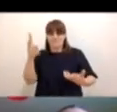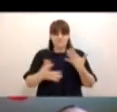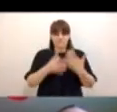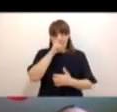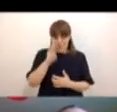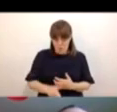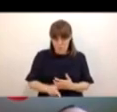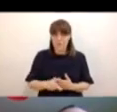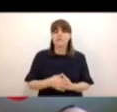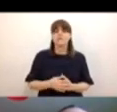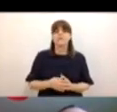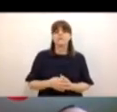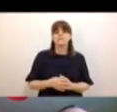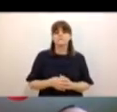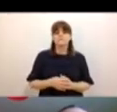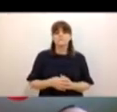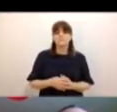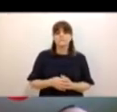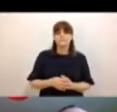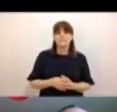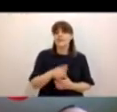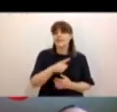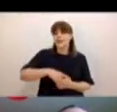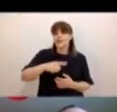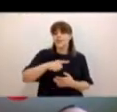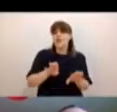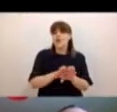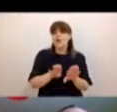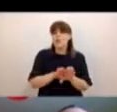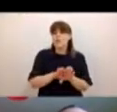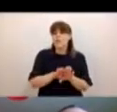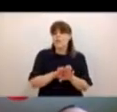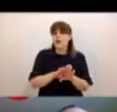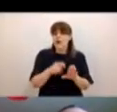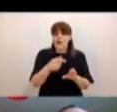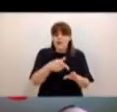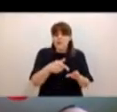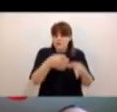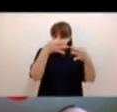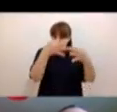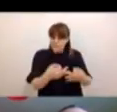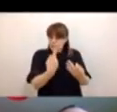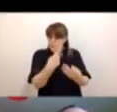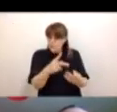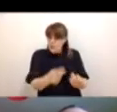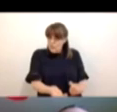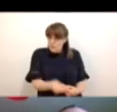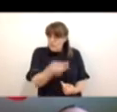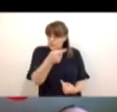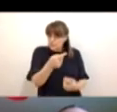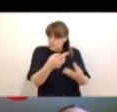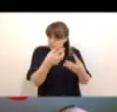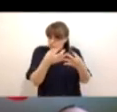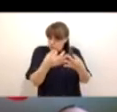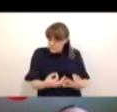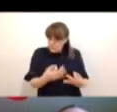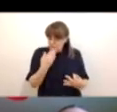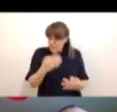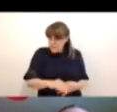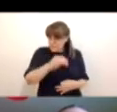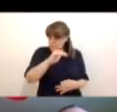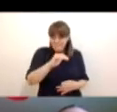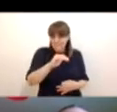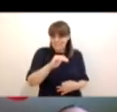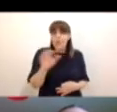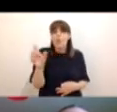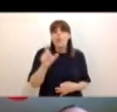y con un menor desarrollo integral digamos hay suficiente evidencia para afirmar que la disciplina violenta afecta de manera